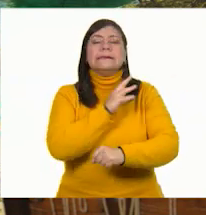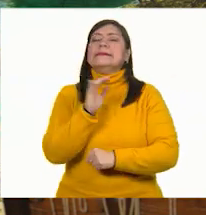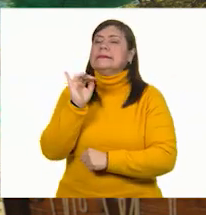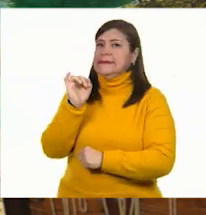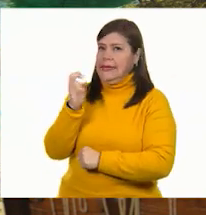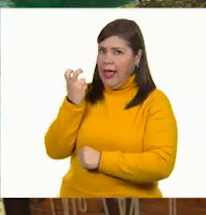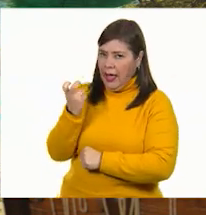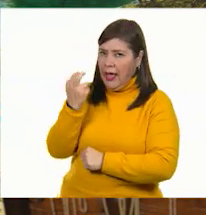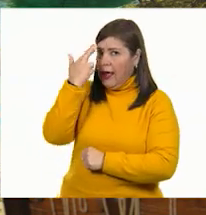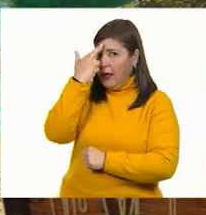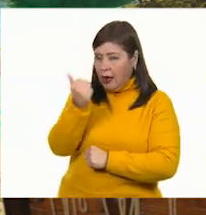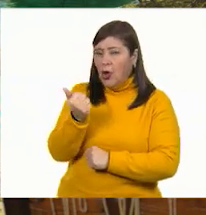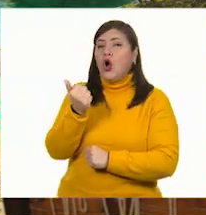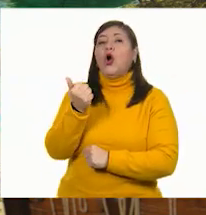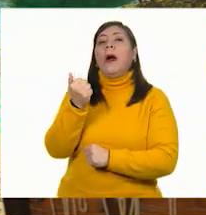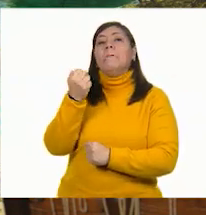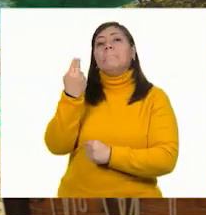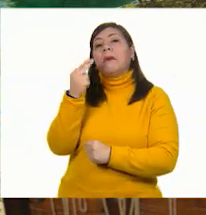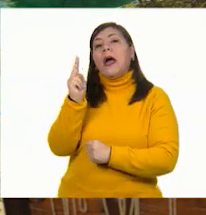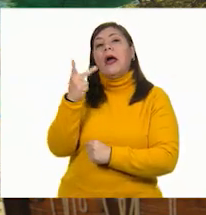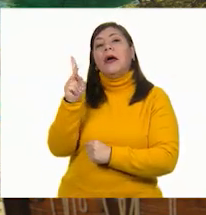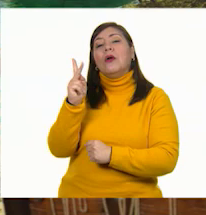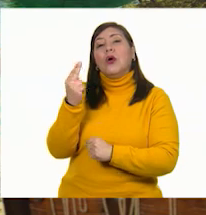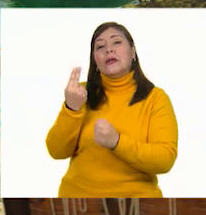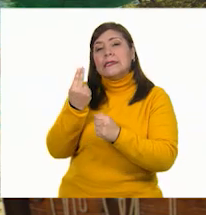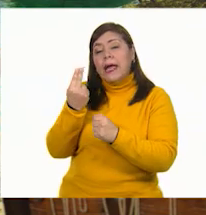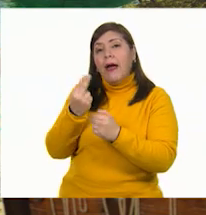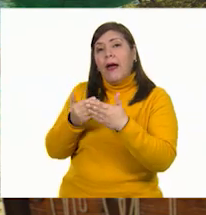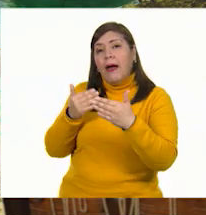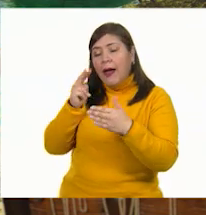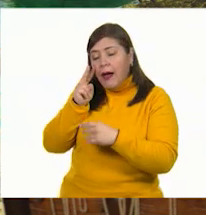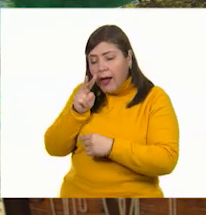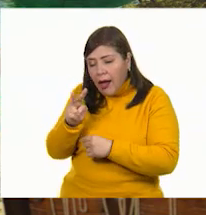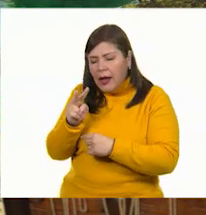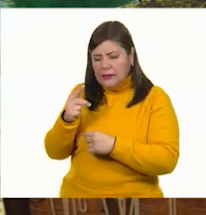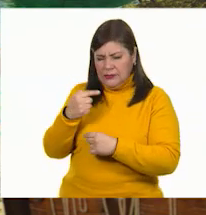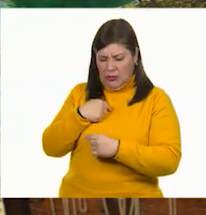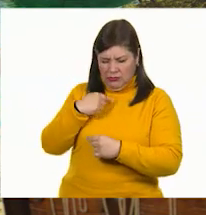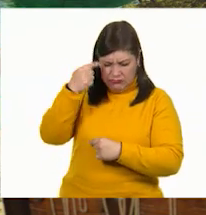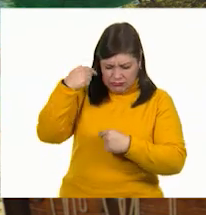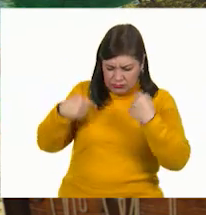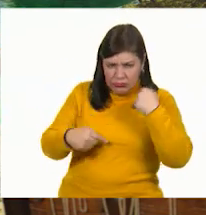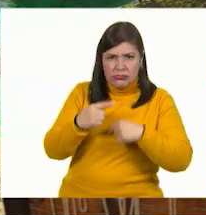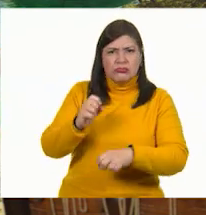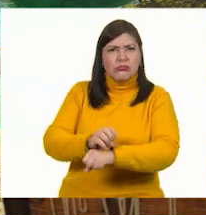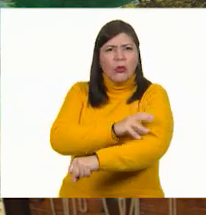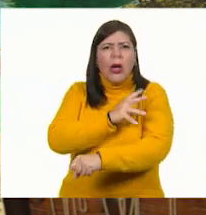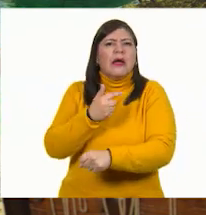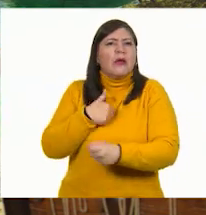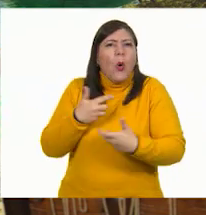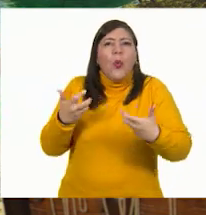es. Solo hay que descubrir qué haremos con ellas. ¿No crees, Lolo?